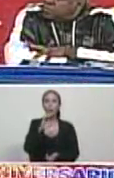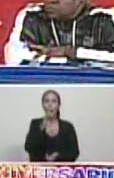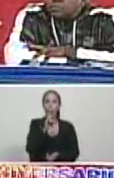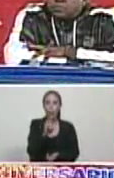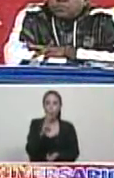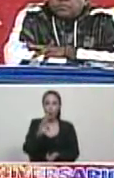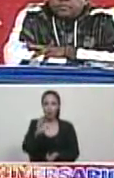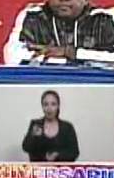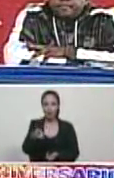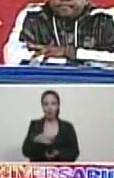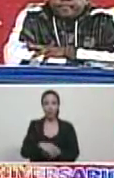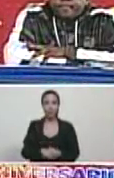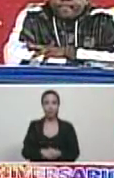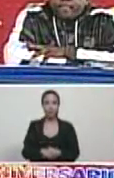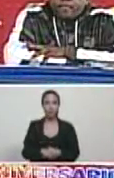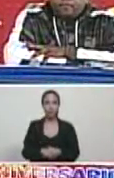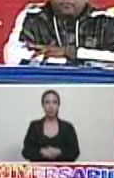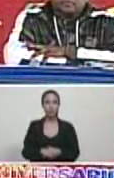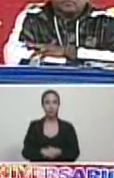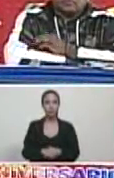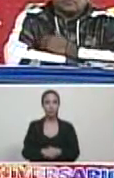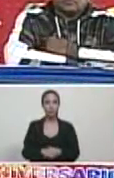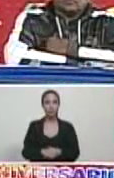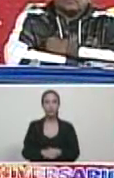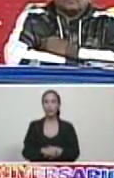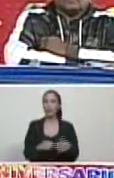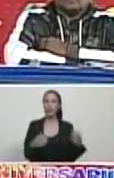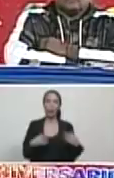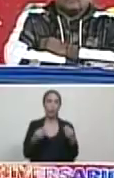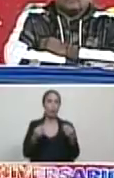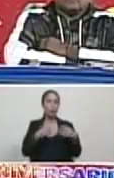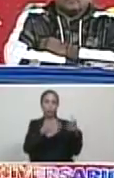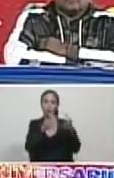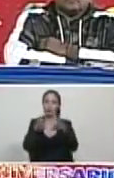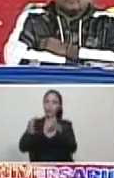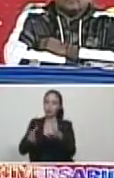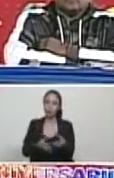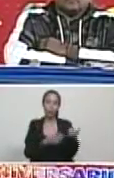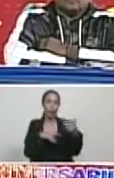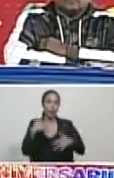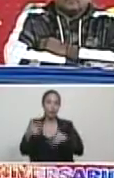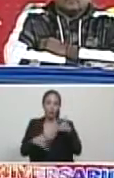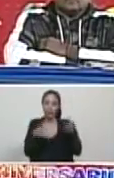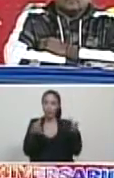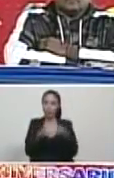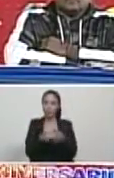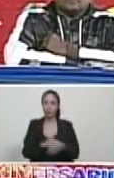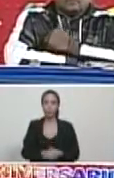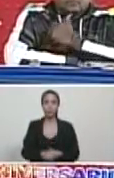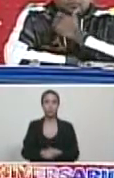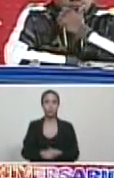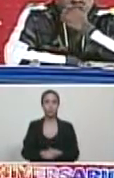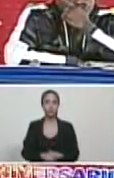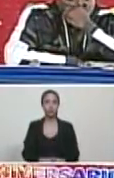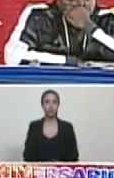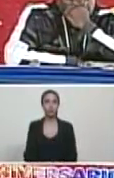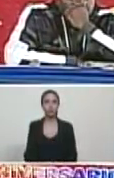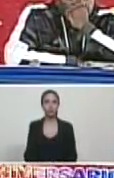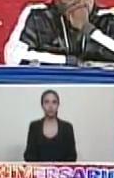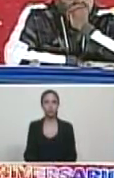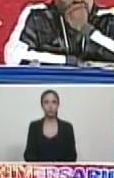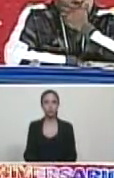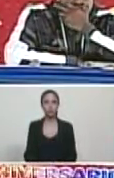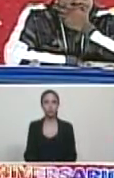unidades de batalla Bolívar Chávez, con las redes de articulación social, las RAS. Y yo quiero que a partir de